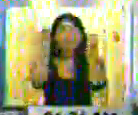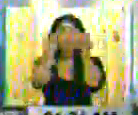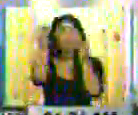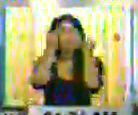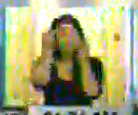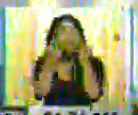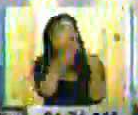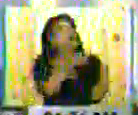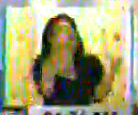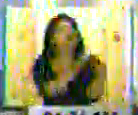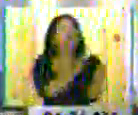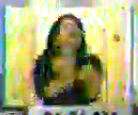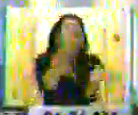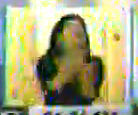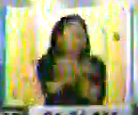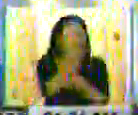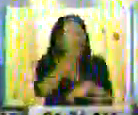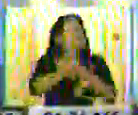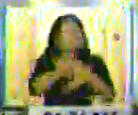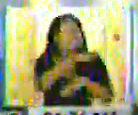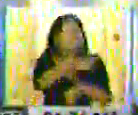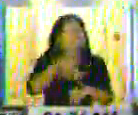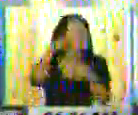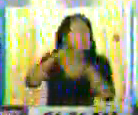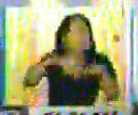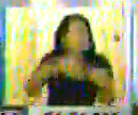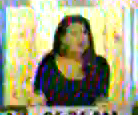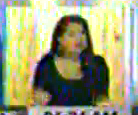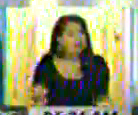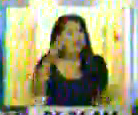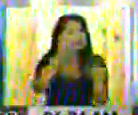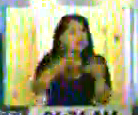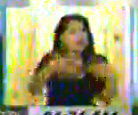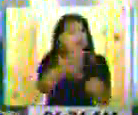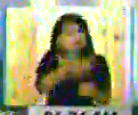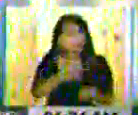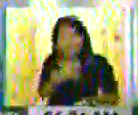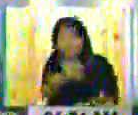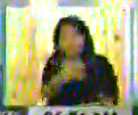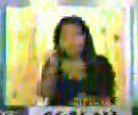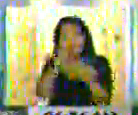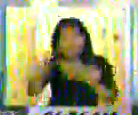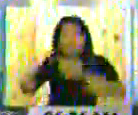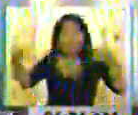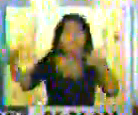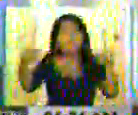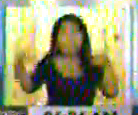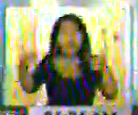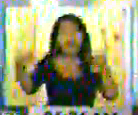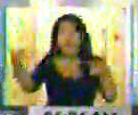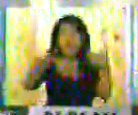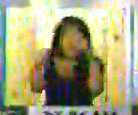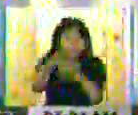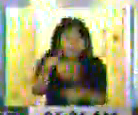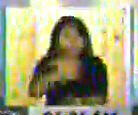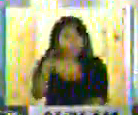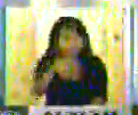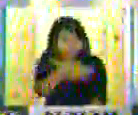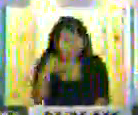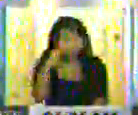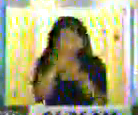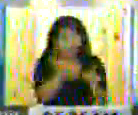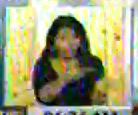jugando a un enfrentamiento y a sangre en este país. Está buscando... ¿Qué están queriendo generar?